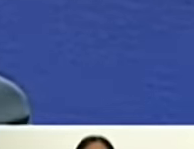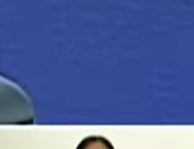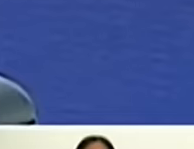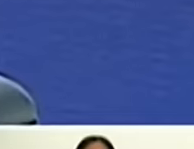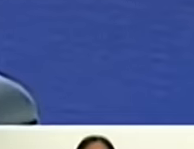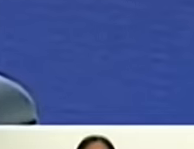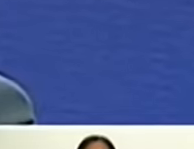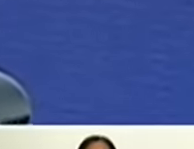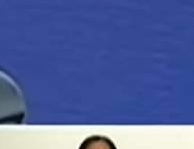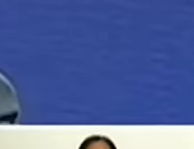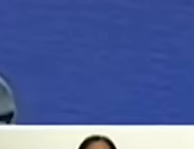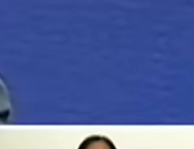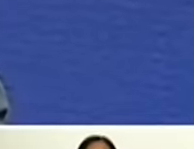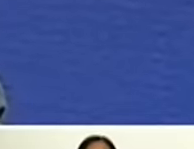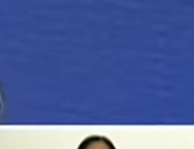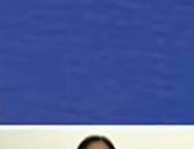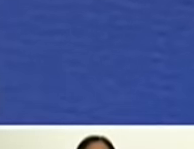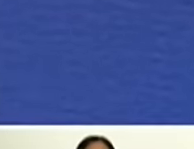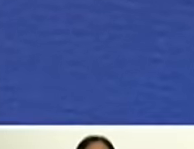y Ecuador.